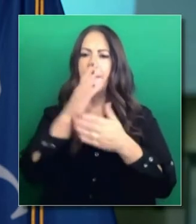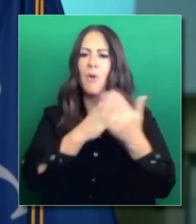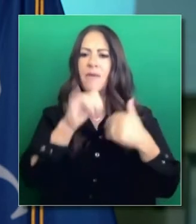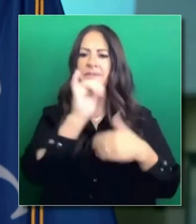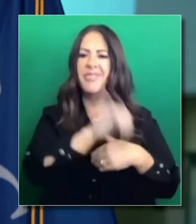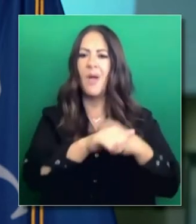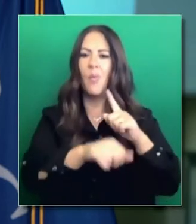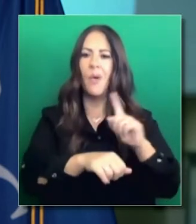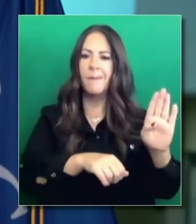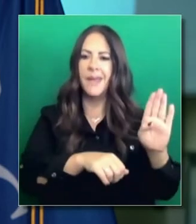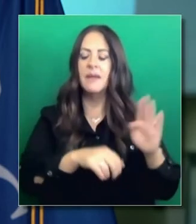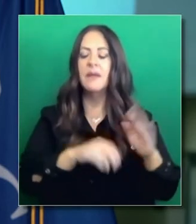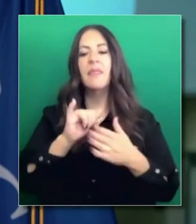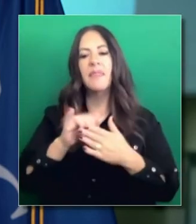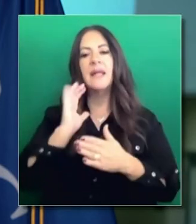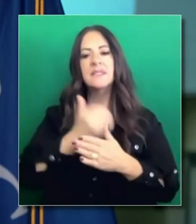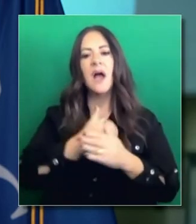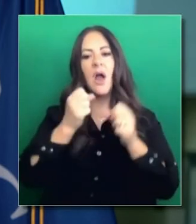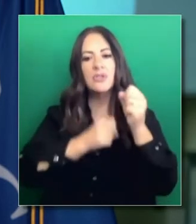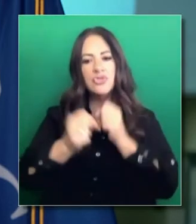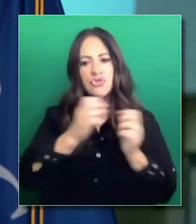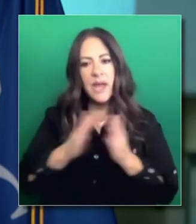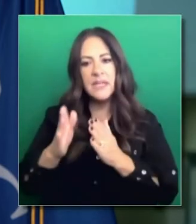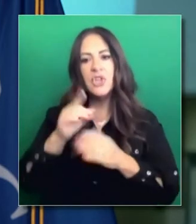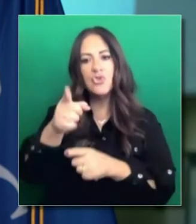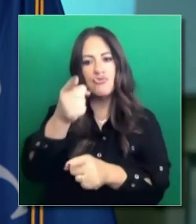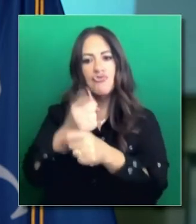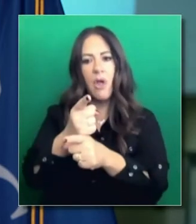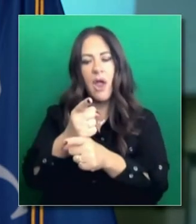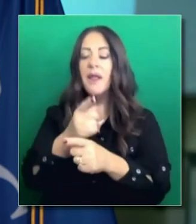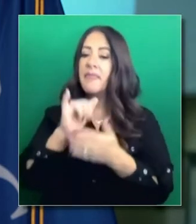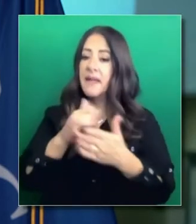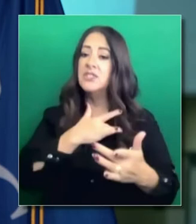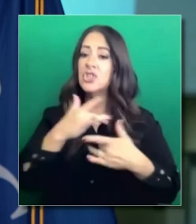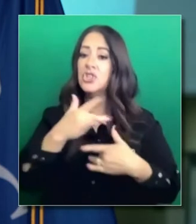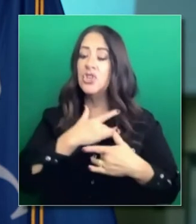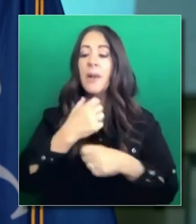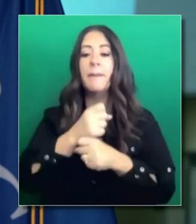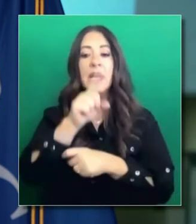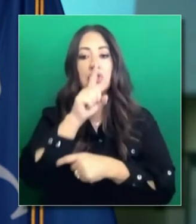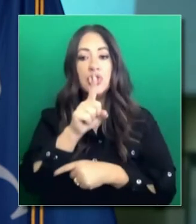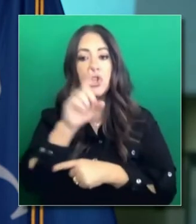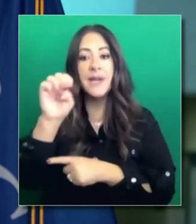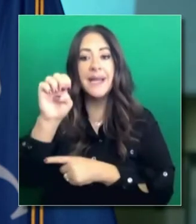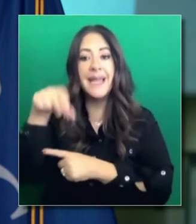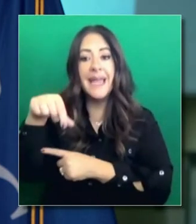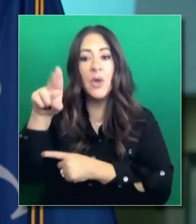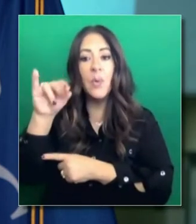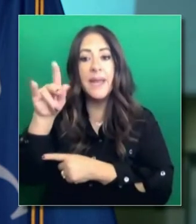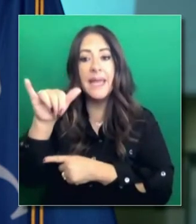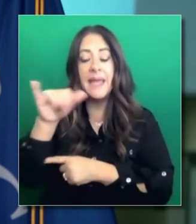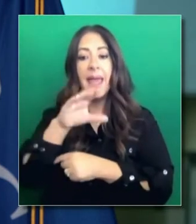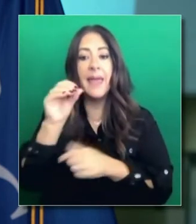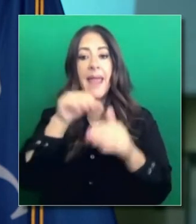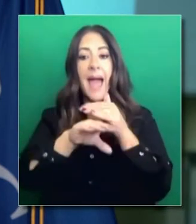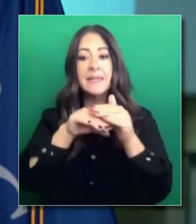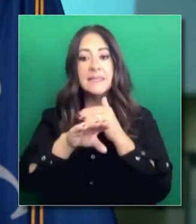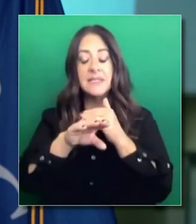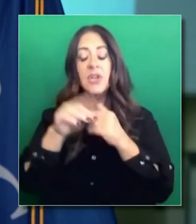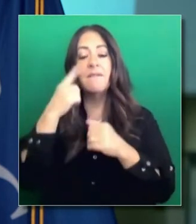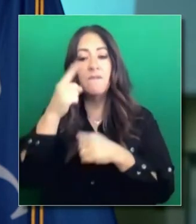parte del plan, y usted tiene toda la razón de mencionar esta preocupación en torno a la equidad y acceso a las